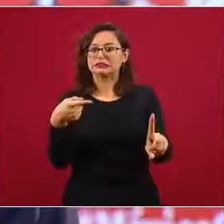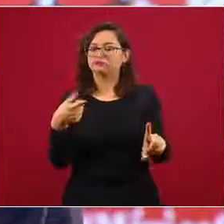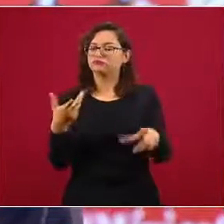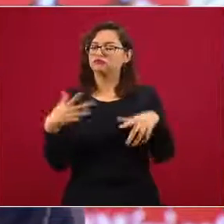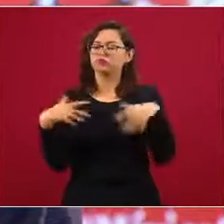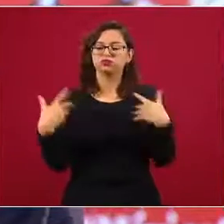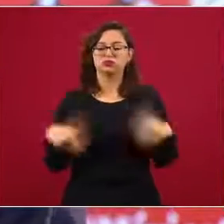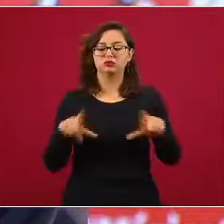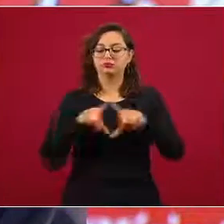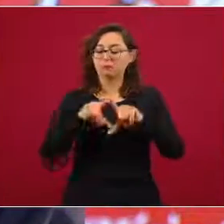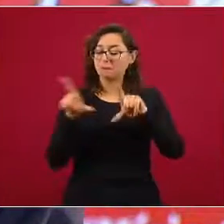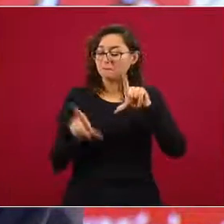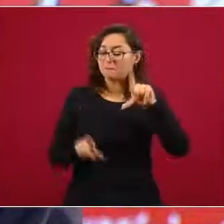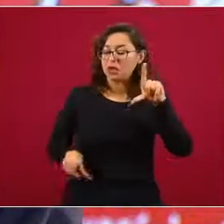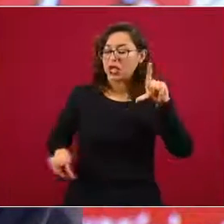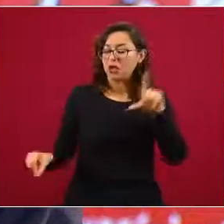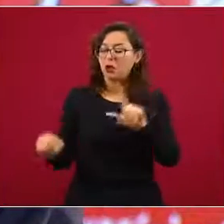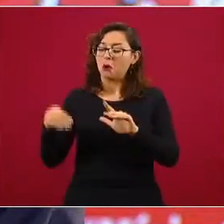México no ha avanzado